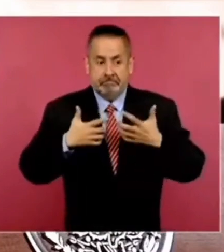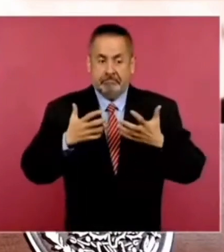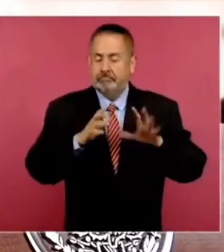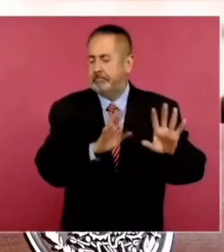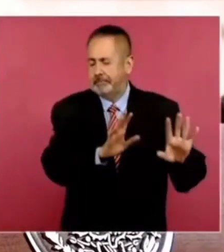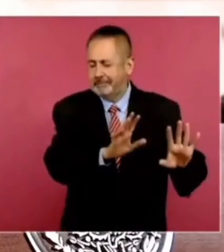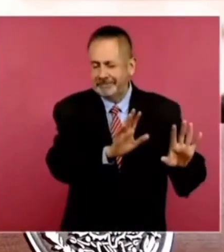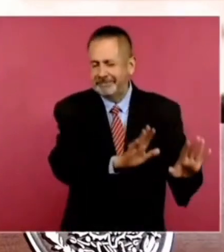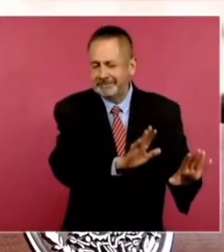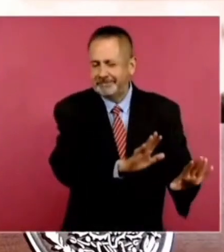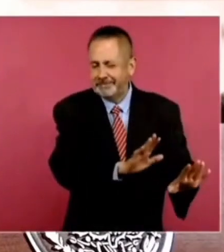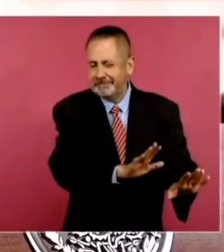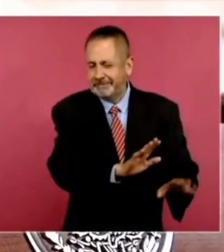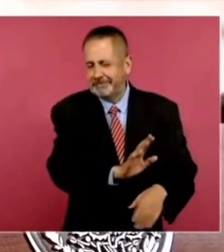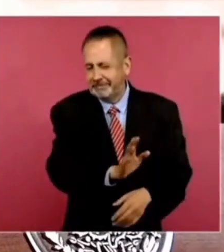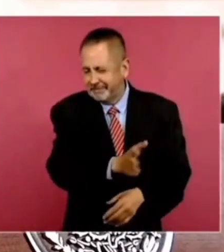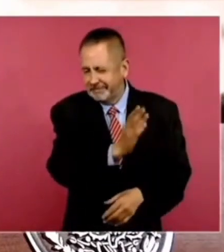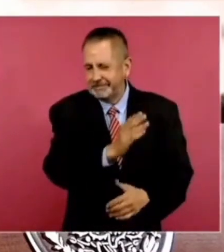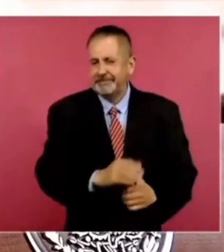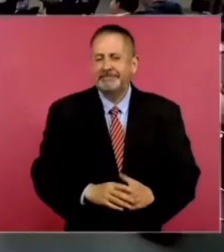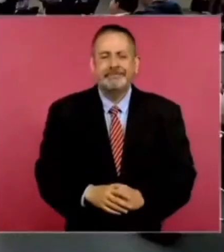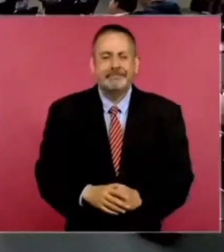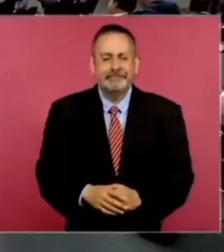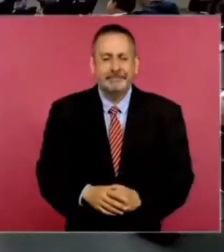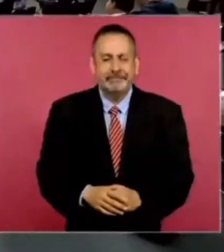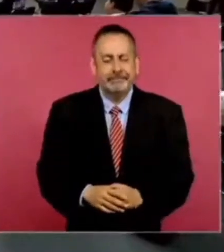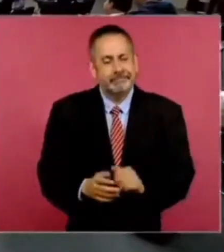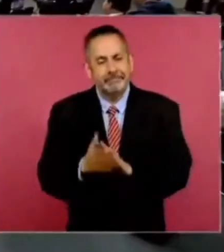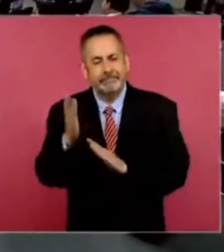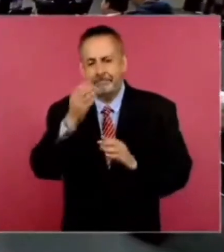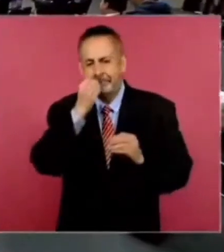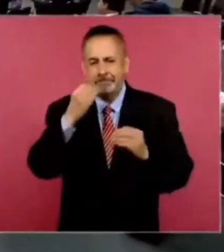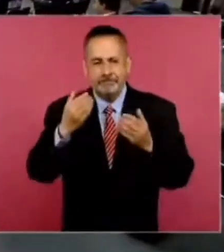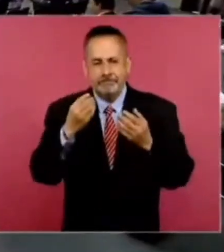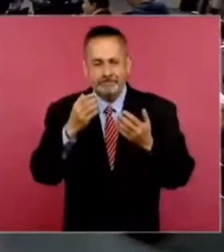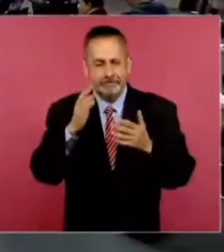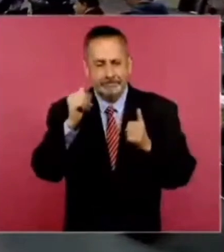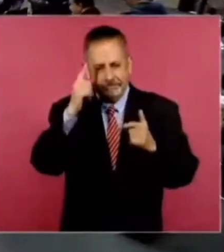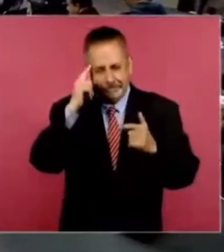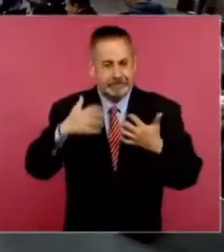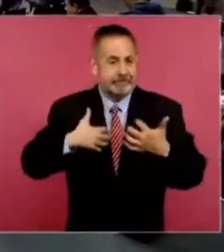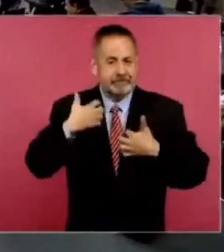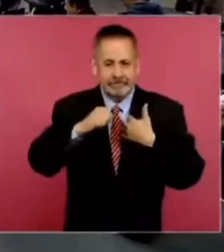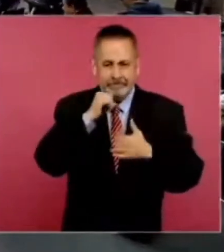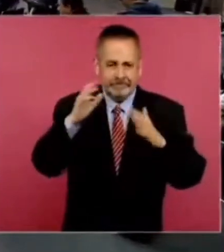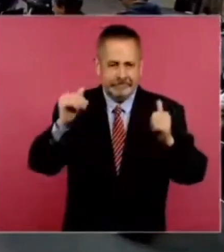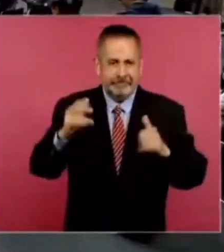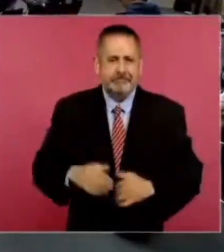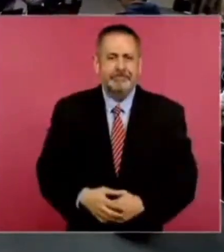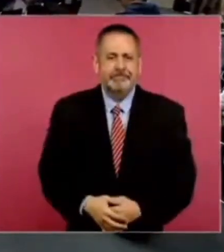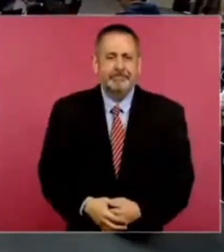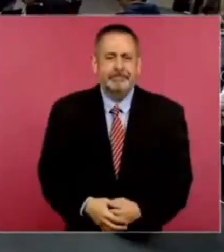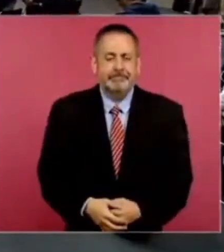alterar. Vámonos a desayunar para no alterarnos. Sí.